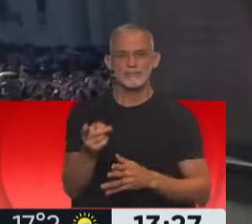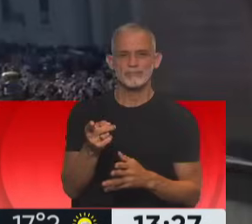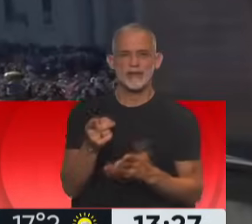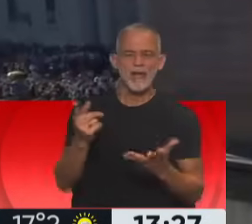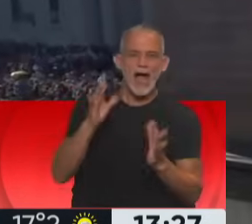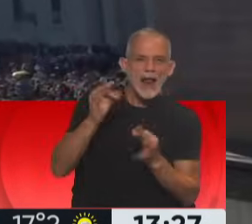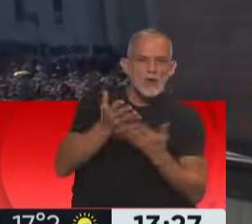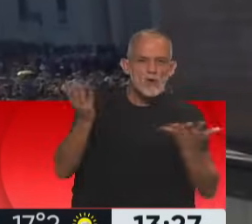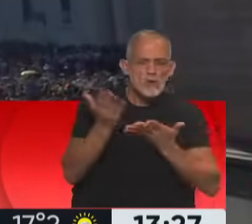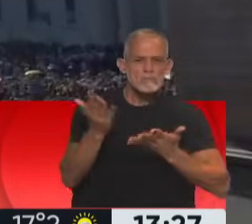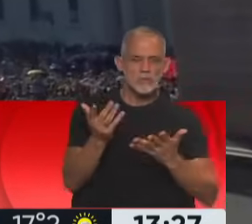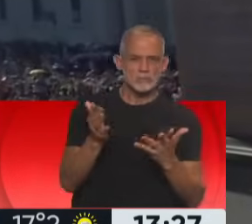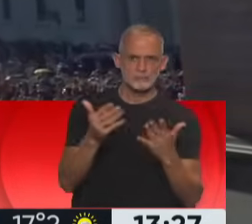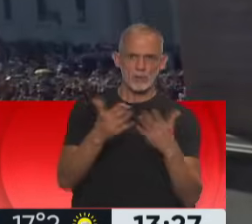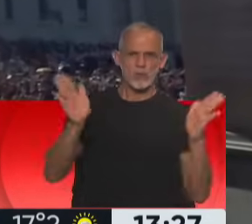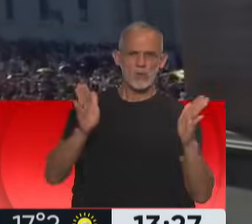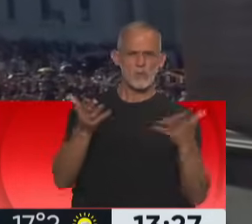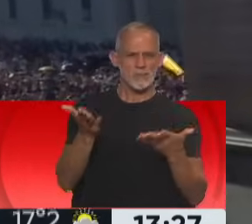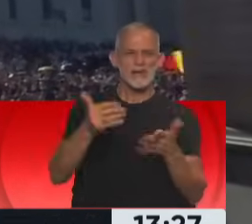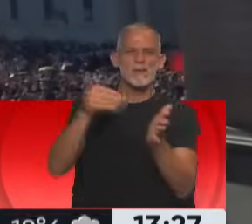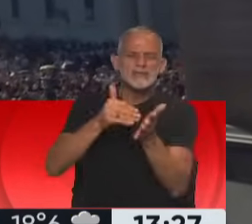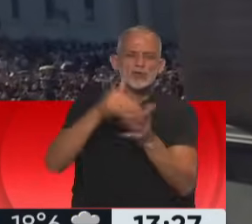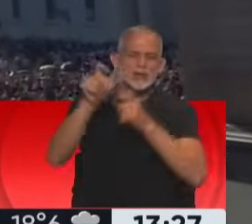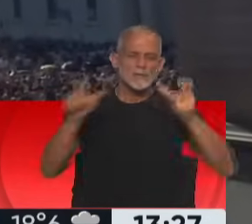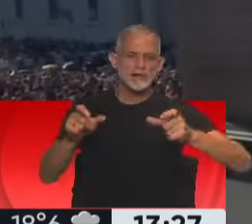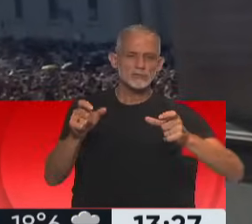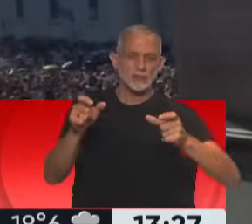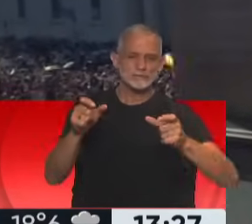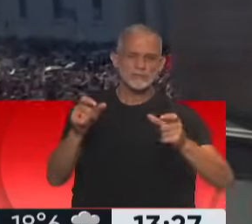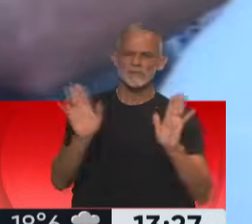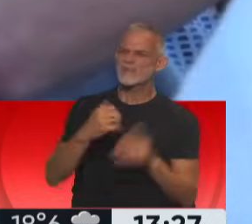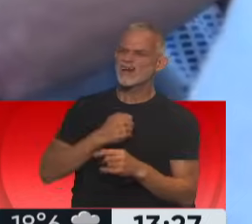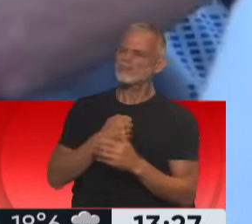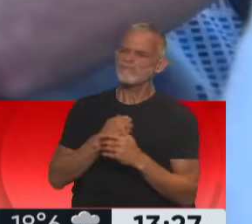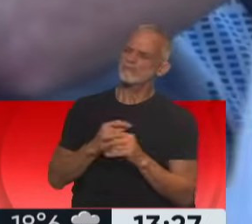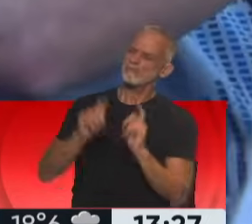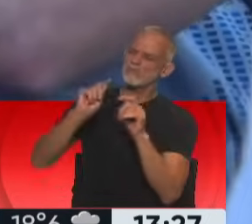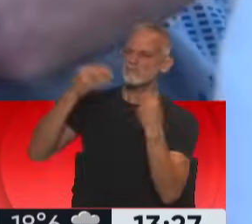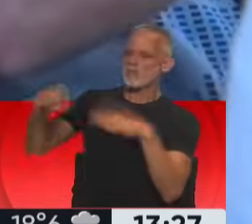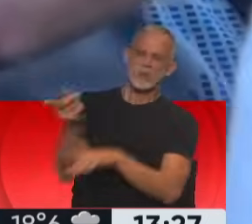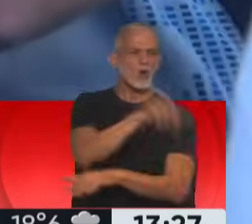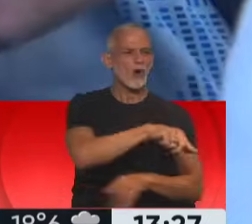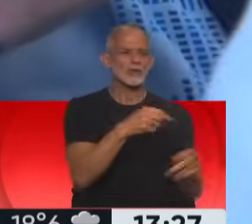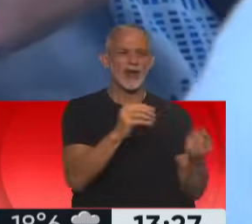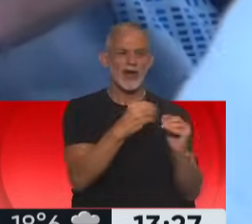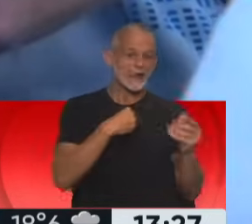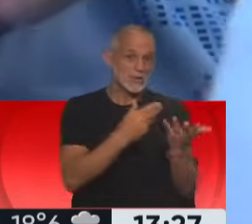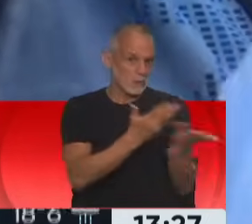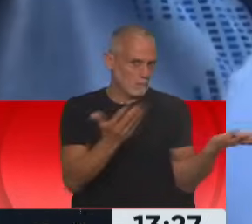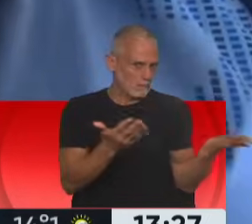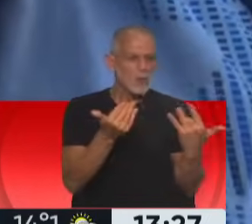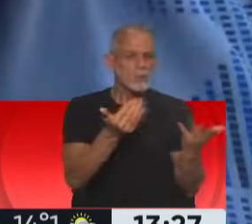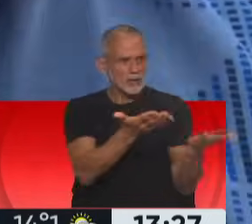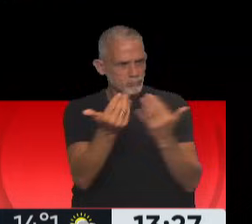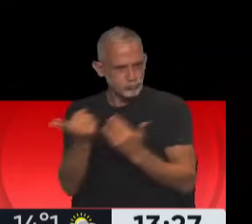vez abrir sus brazos para que millones de personas que se fueron hacia otras religiones puedan regresar. Los desafíos, si